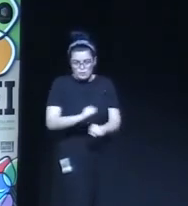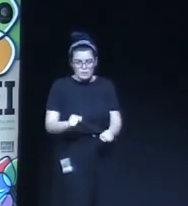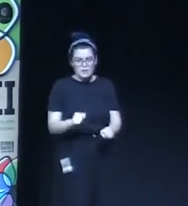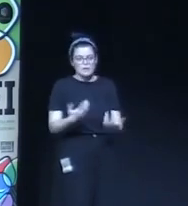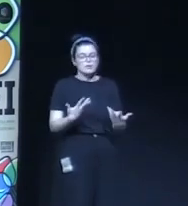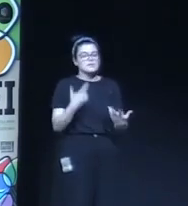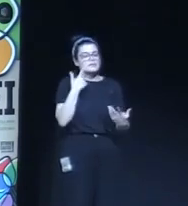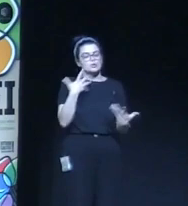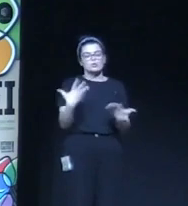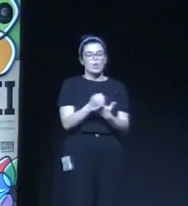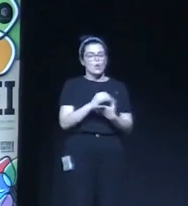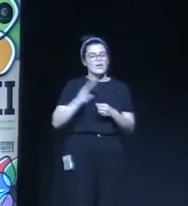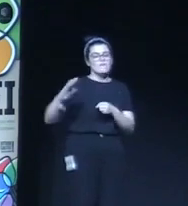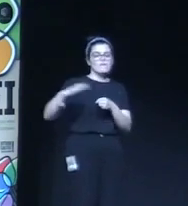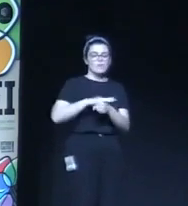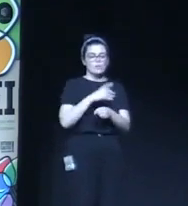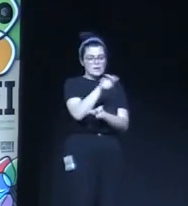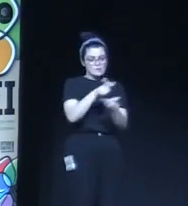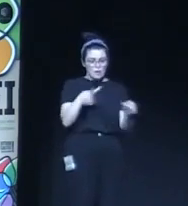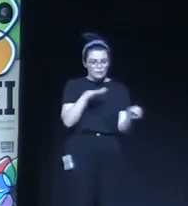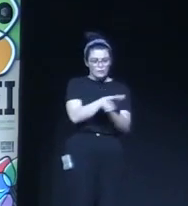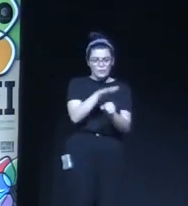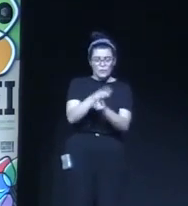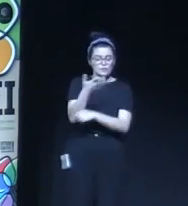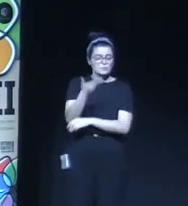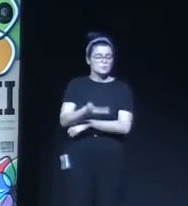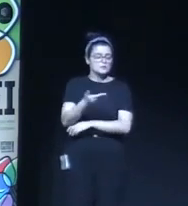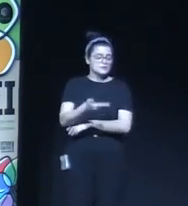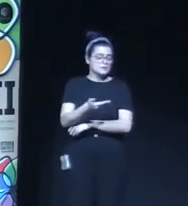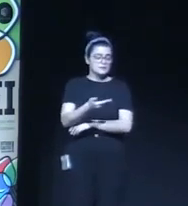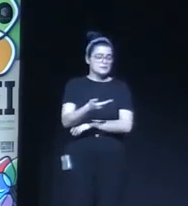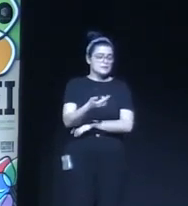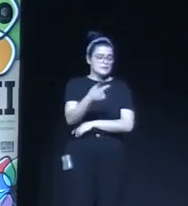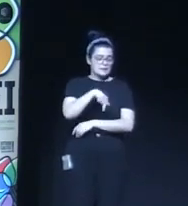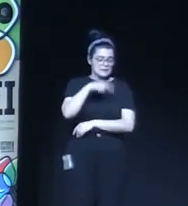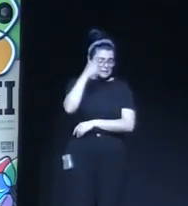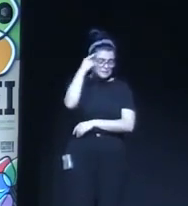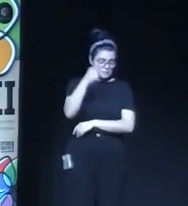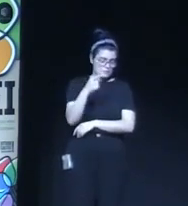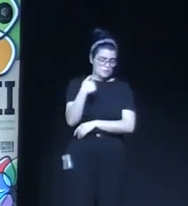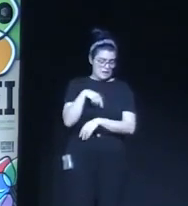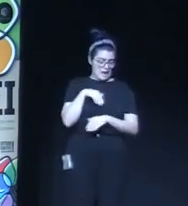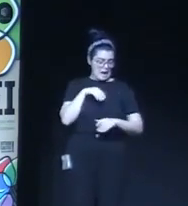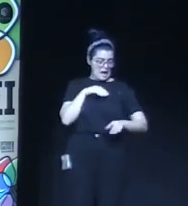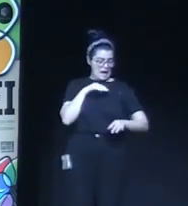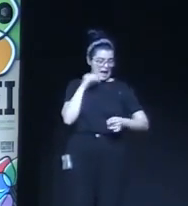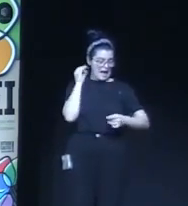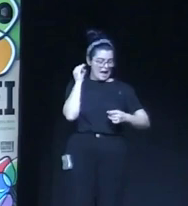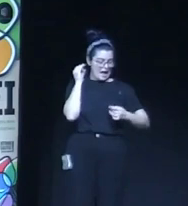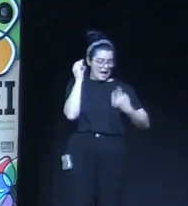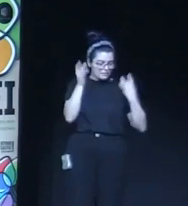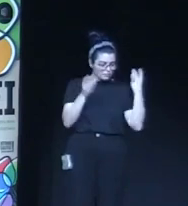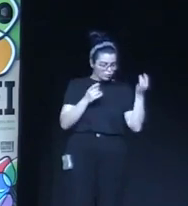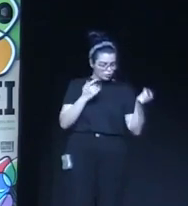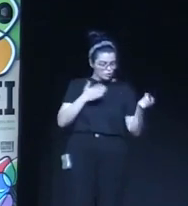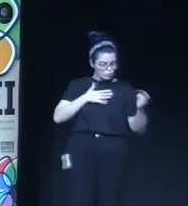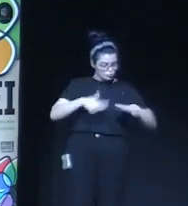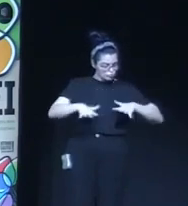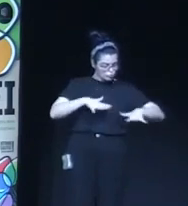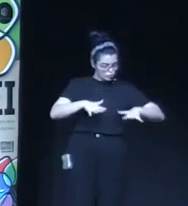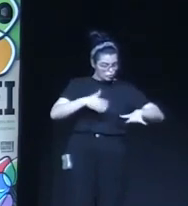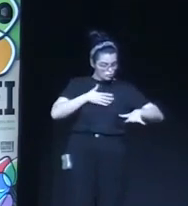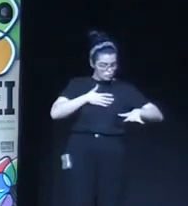que es muy importante que sepamos que nuestras acciones también pueden contribuir